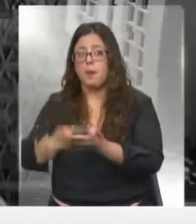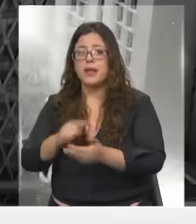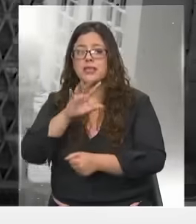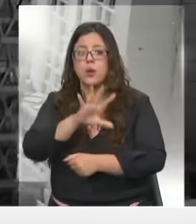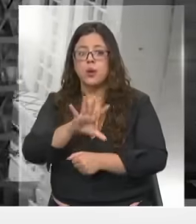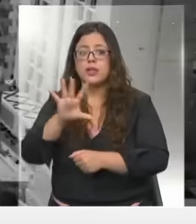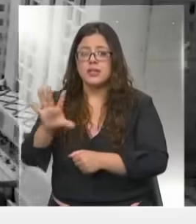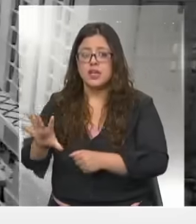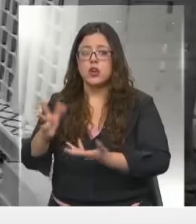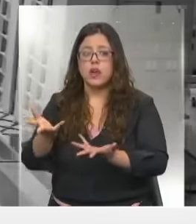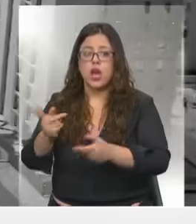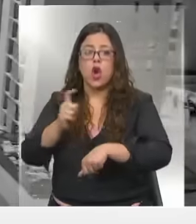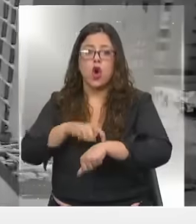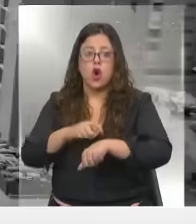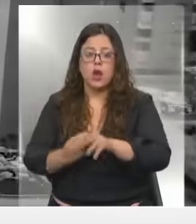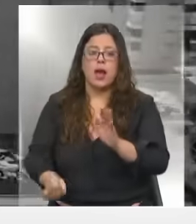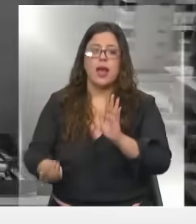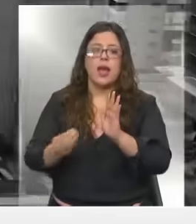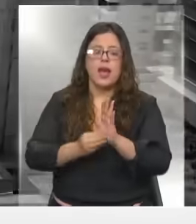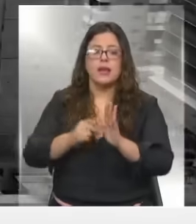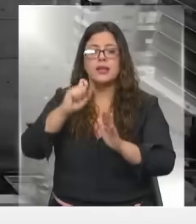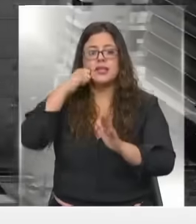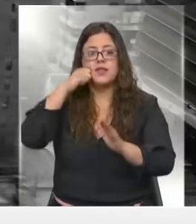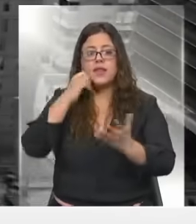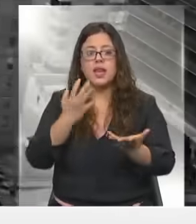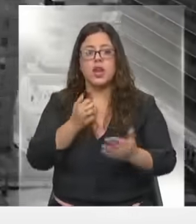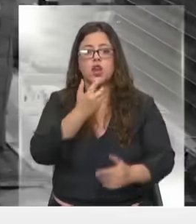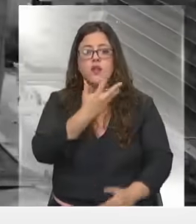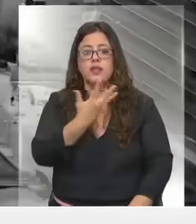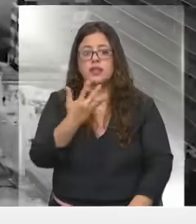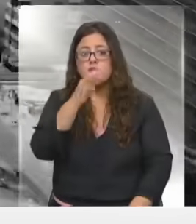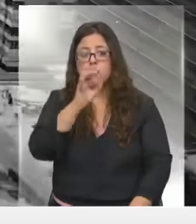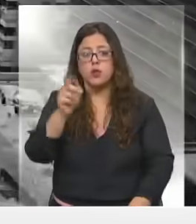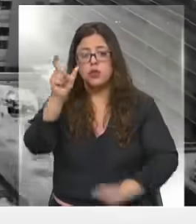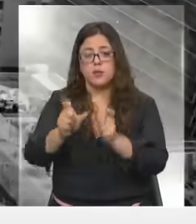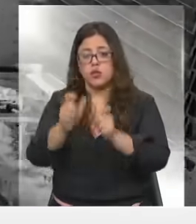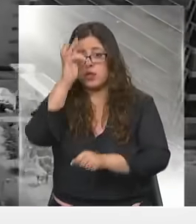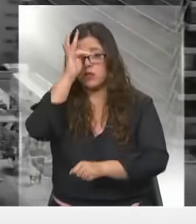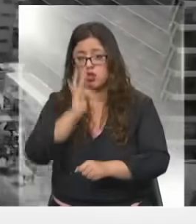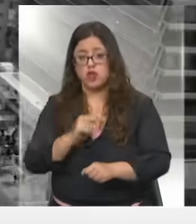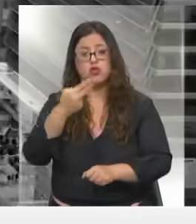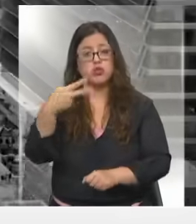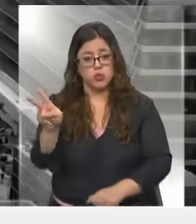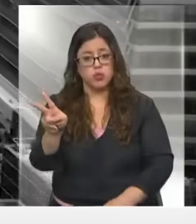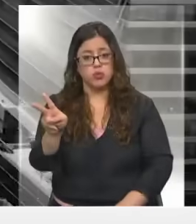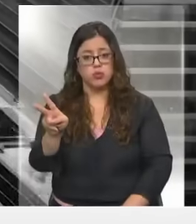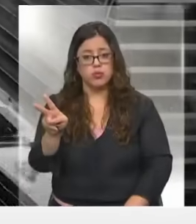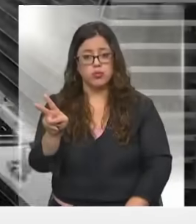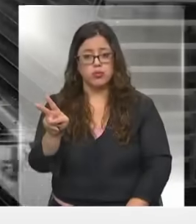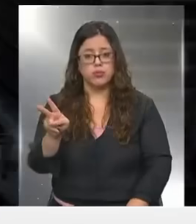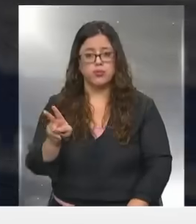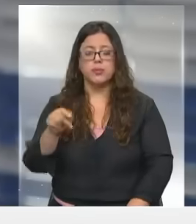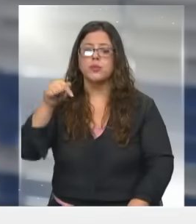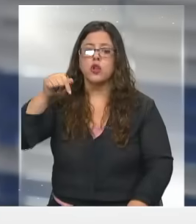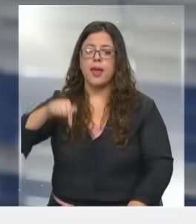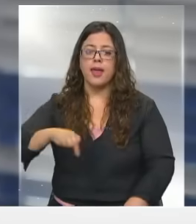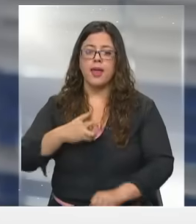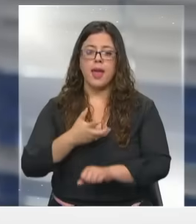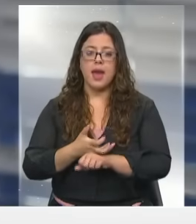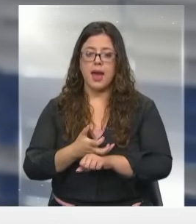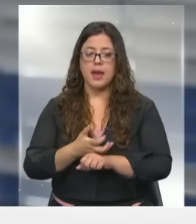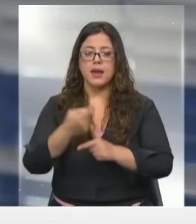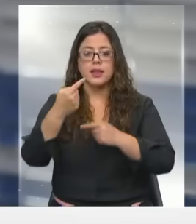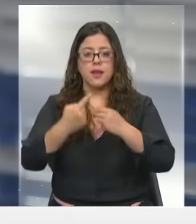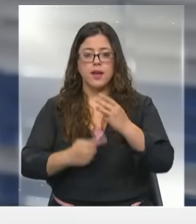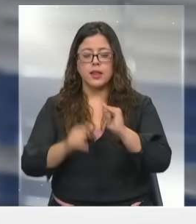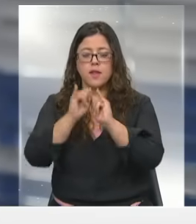1.055 realizaron horas extras, es decir, el 95% de sus trabajadores. Hoy día existen